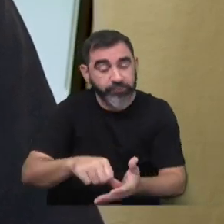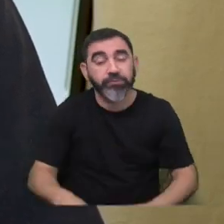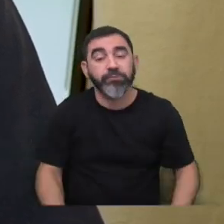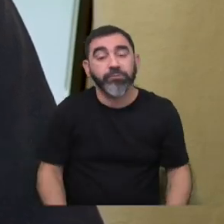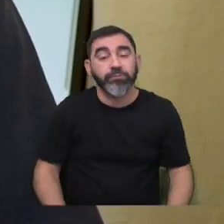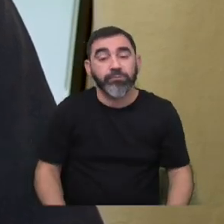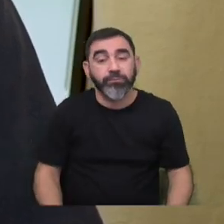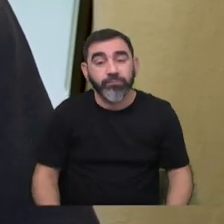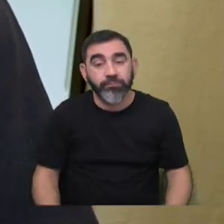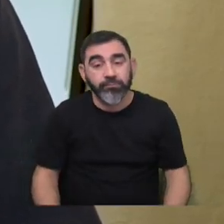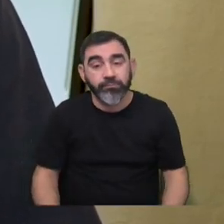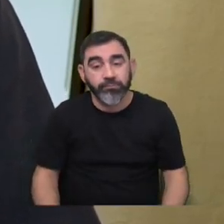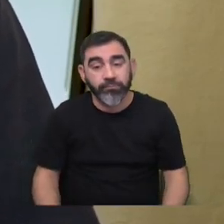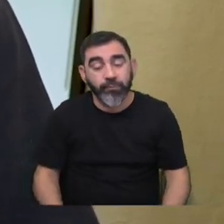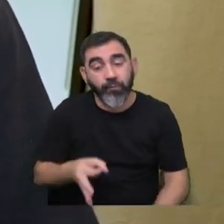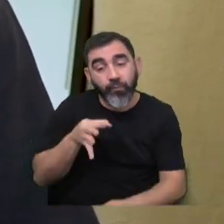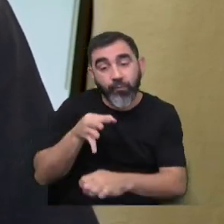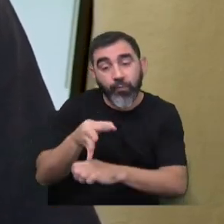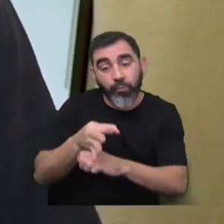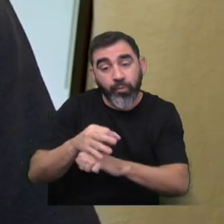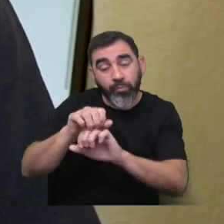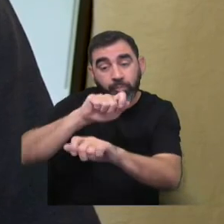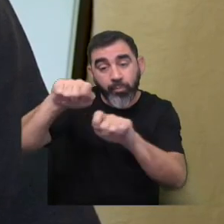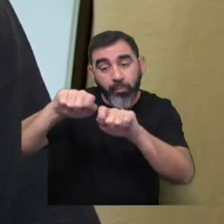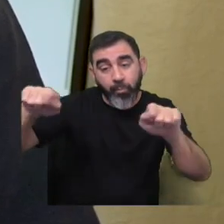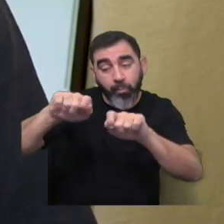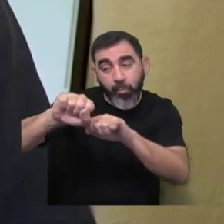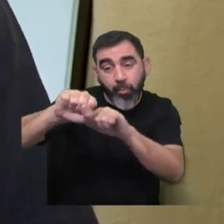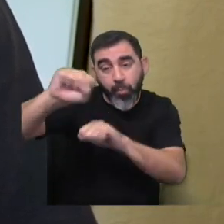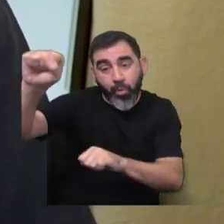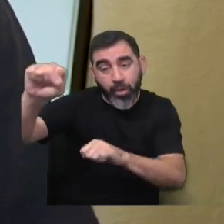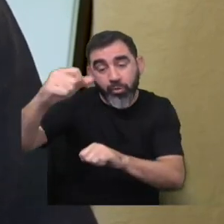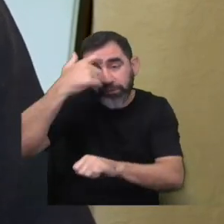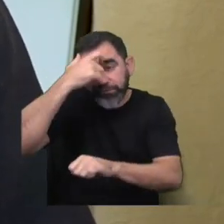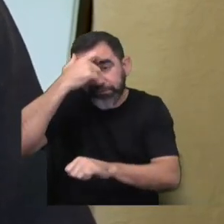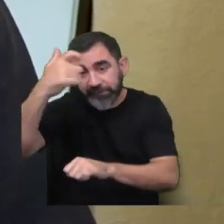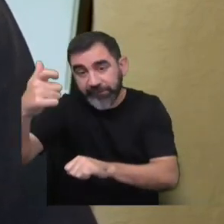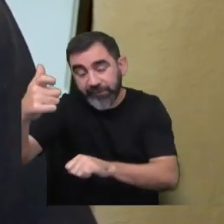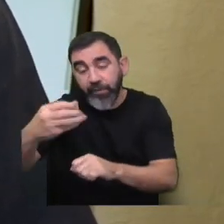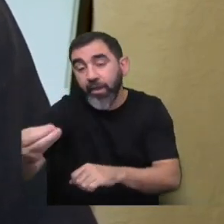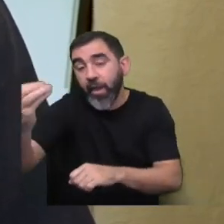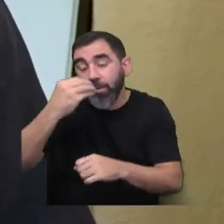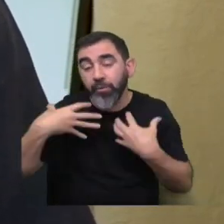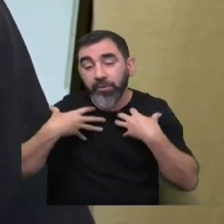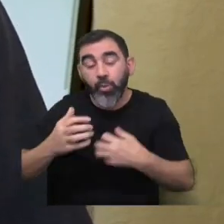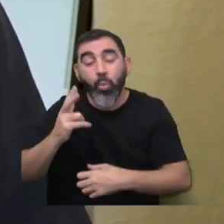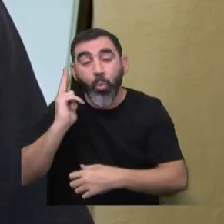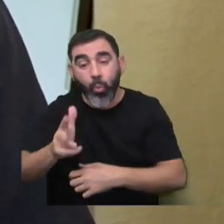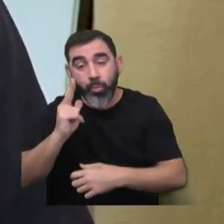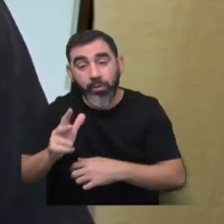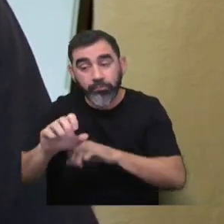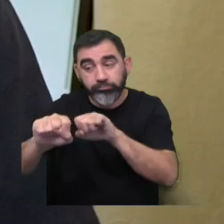es la formación de posgrados en las ciencias de alimentos y salud humana, que es un